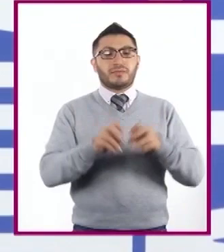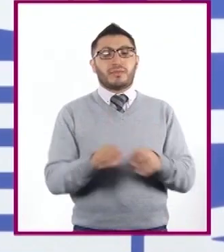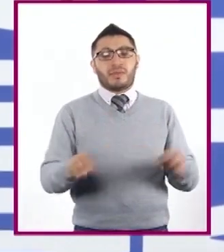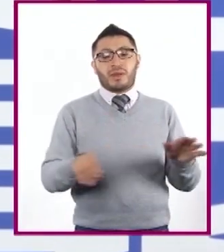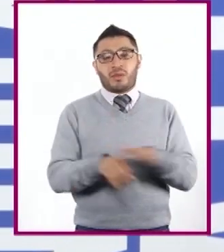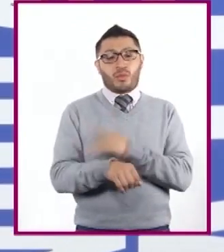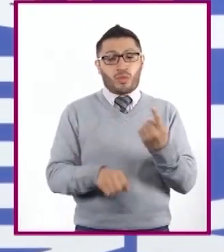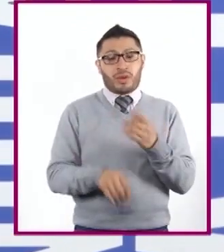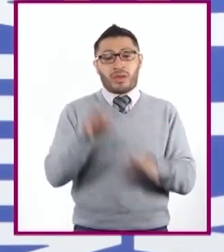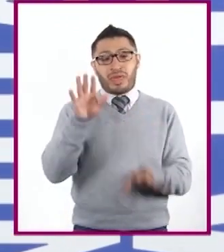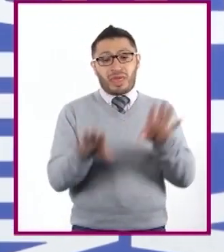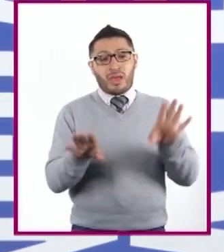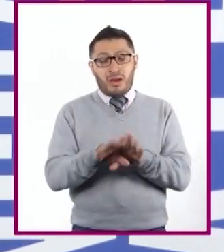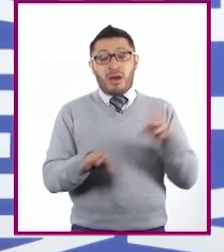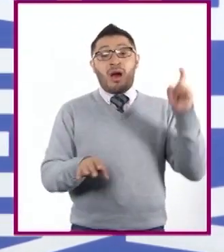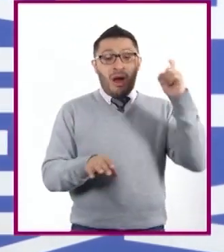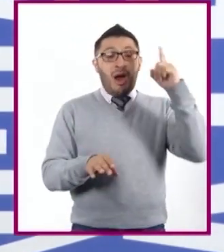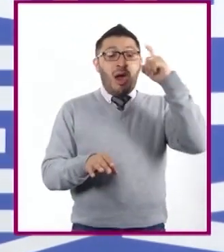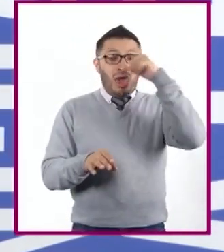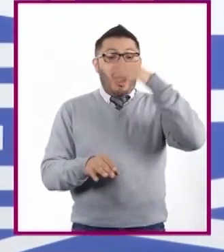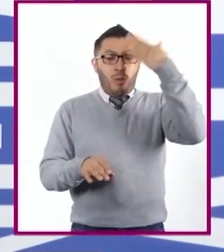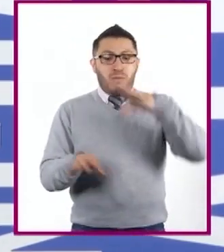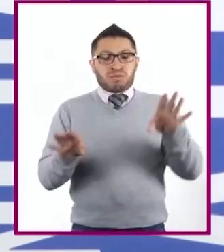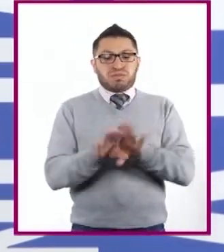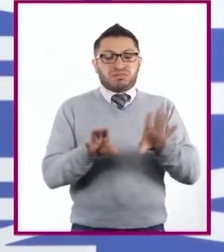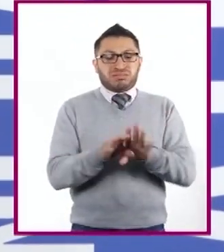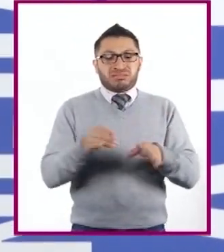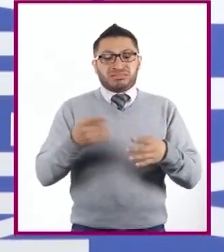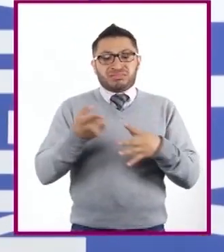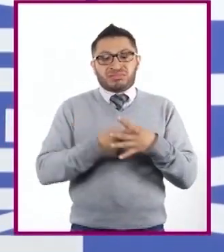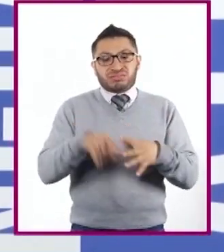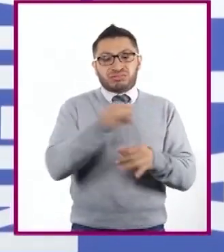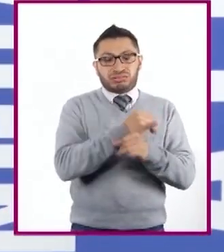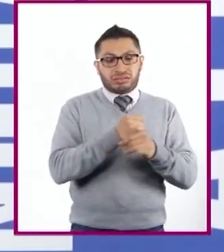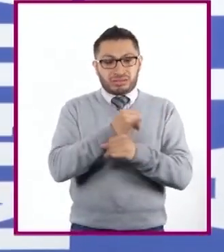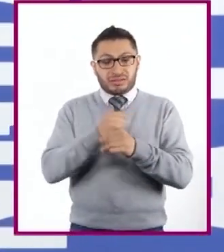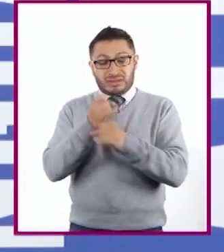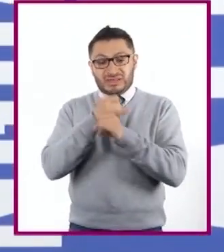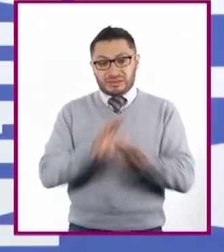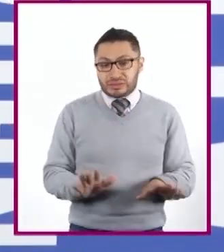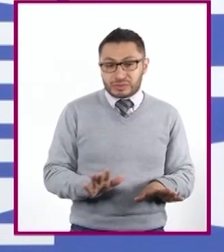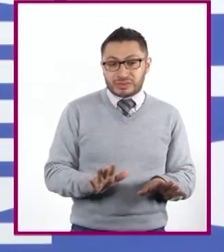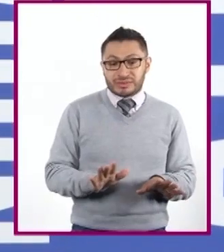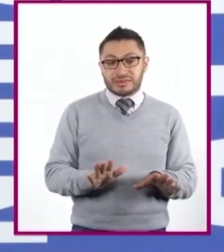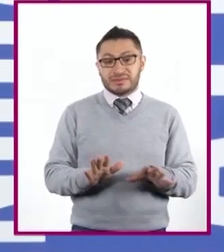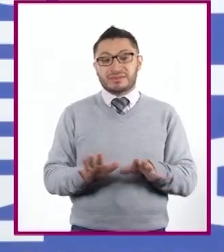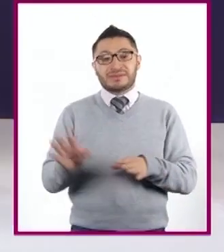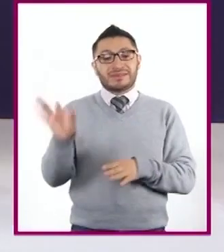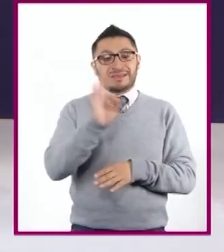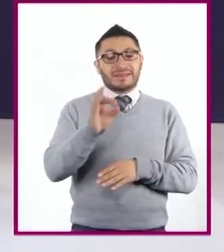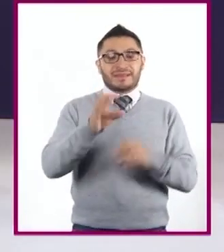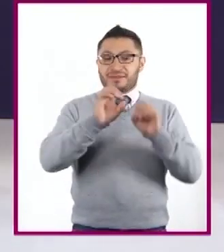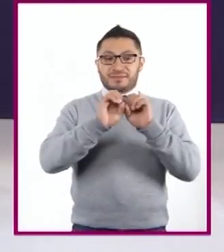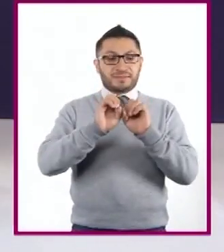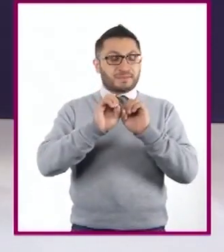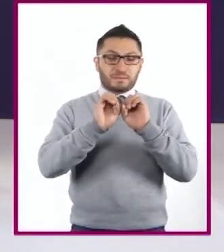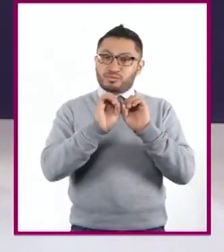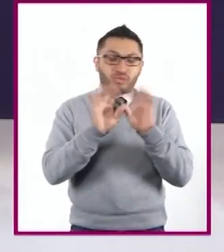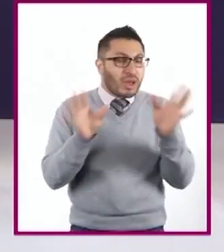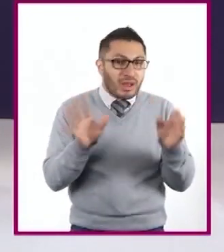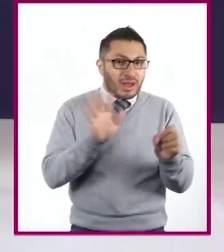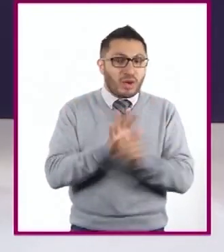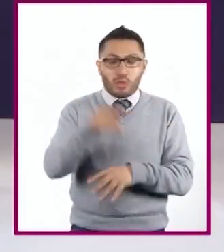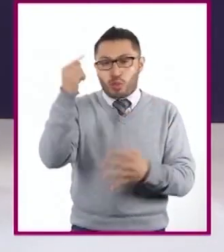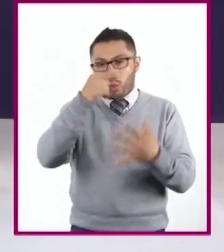en ocasiones es difícil saber cómo comenzar a buscar información si no tenemos claro los aspectos a investigar.